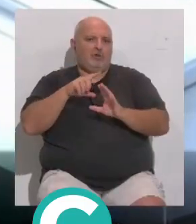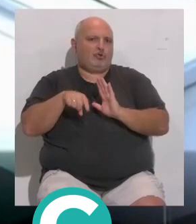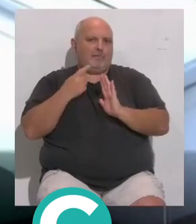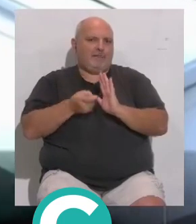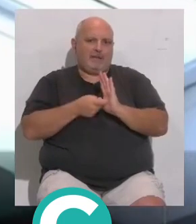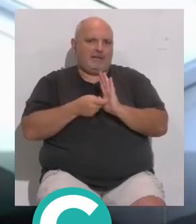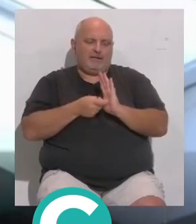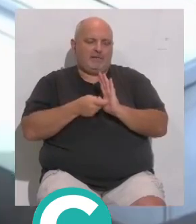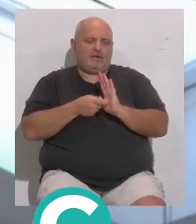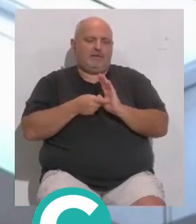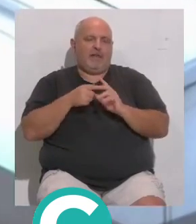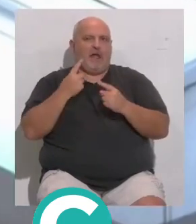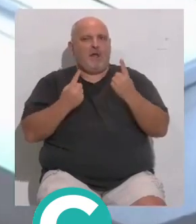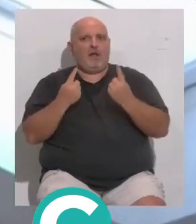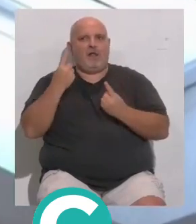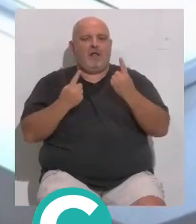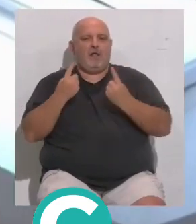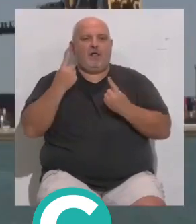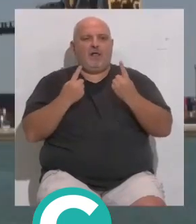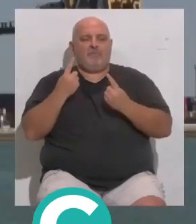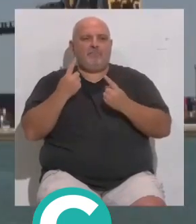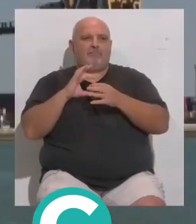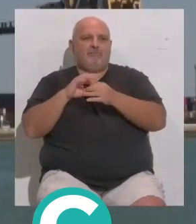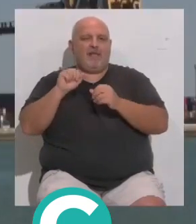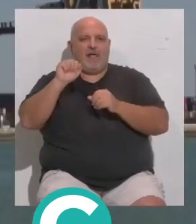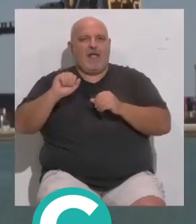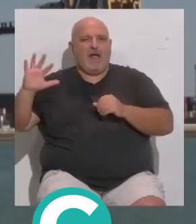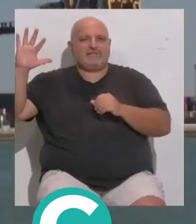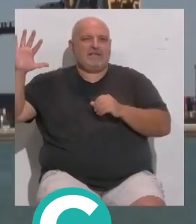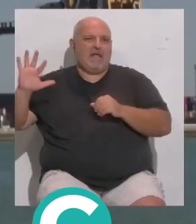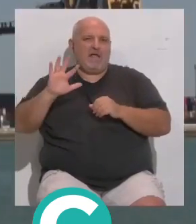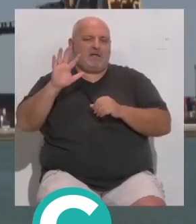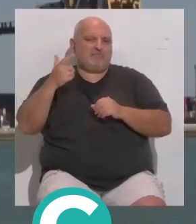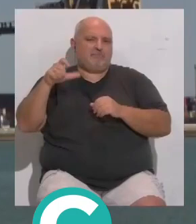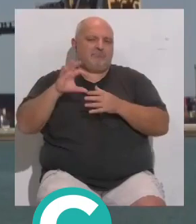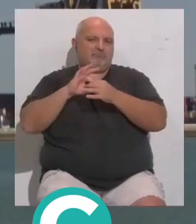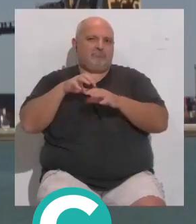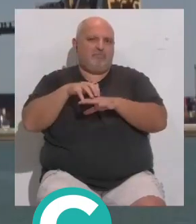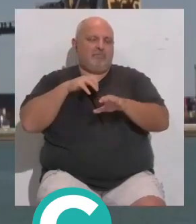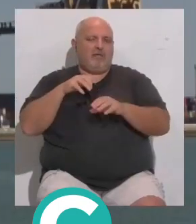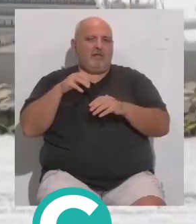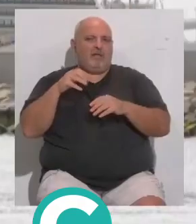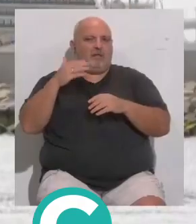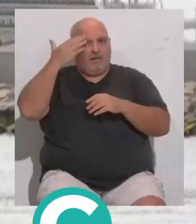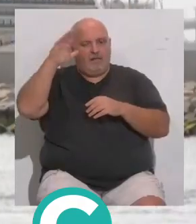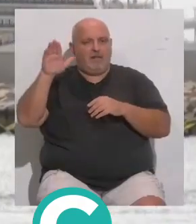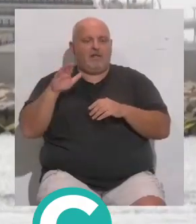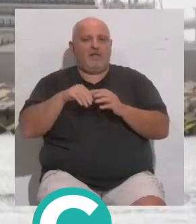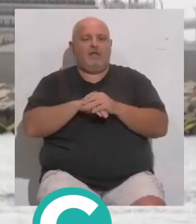totalidad, con quizá la excepción de algunas partes del mercado asiático, está en plena actividad.